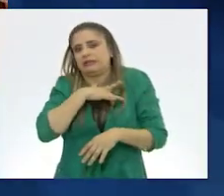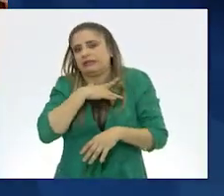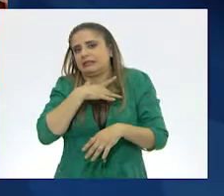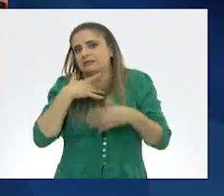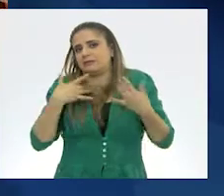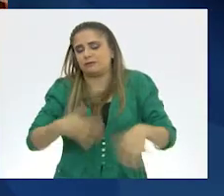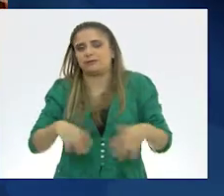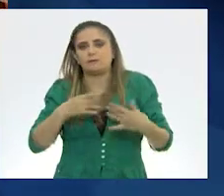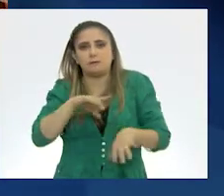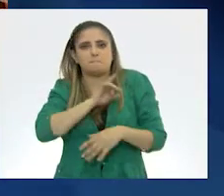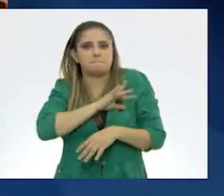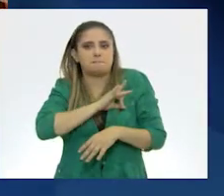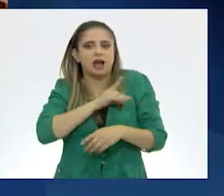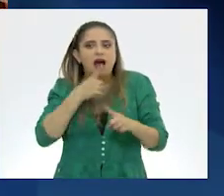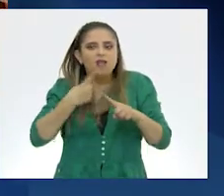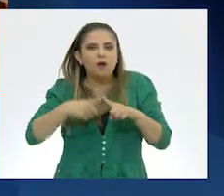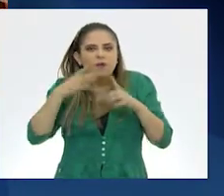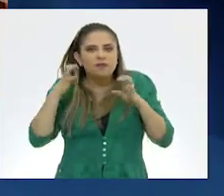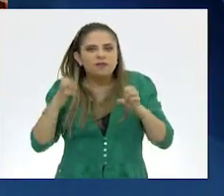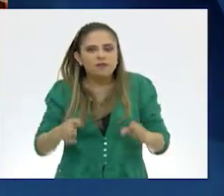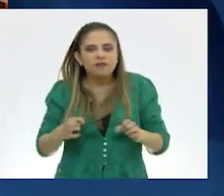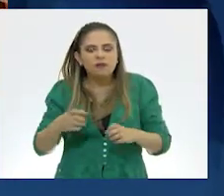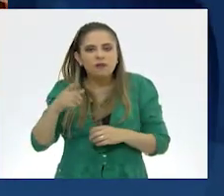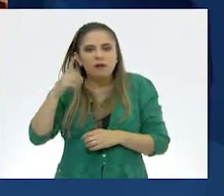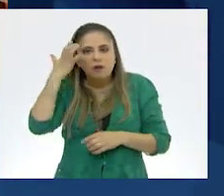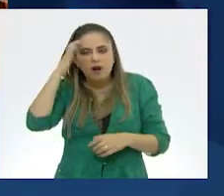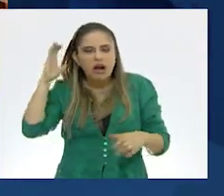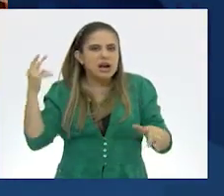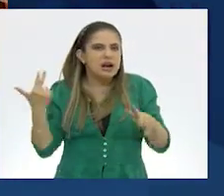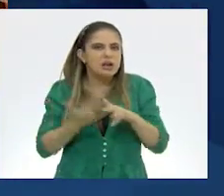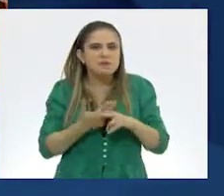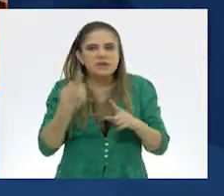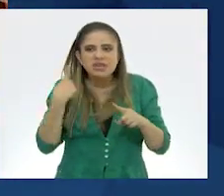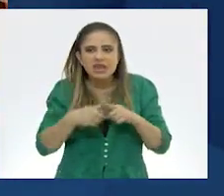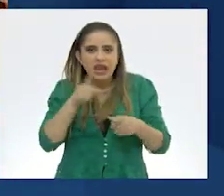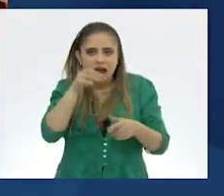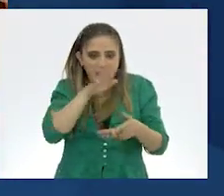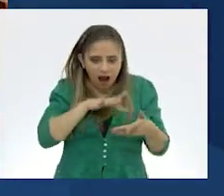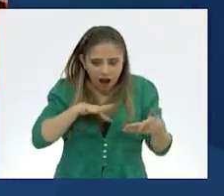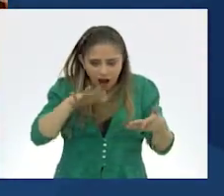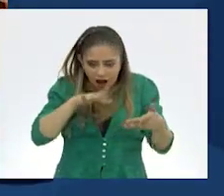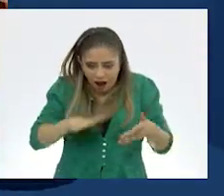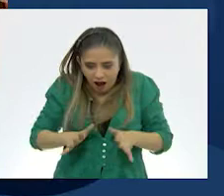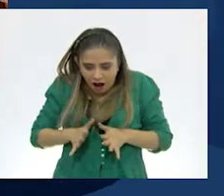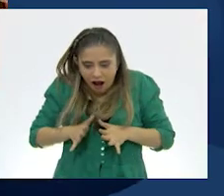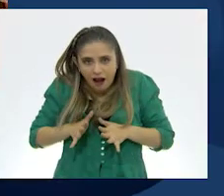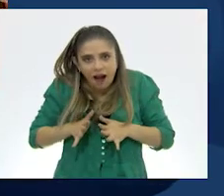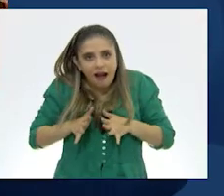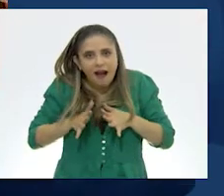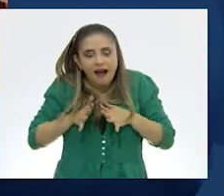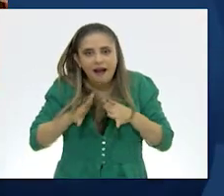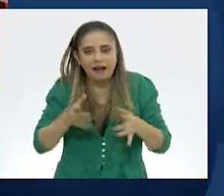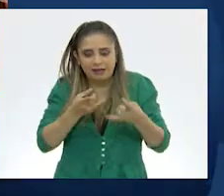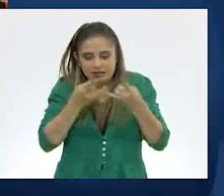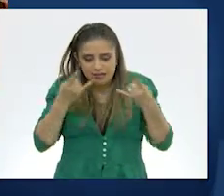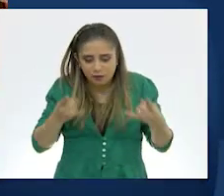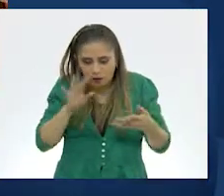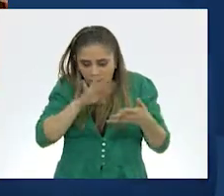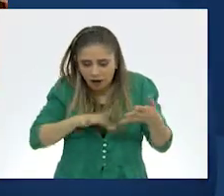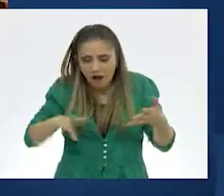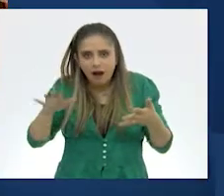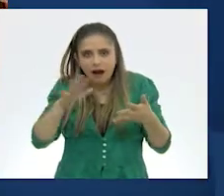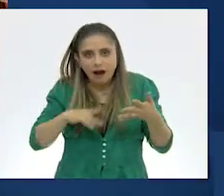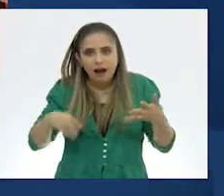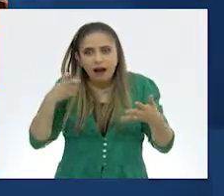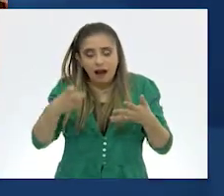un asesino, de un criminal, y por allí van tejiendo esos hilos que justamente